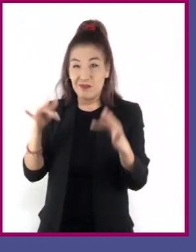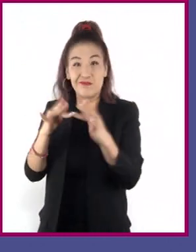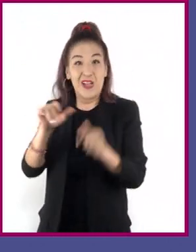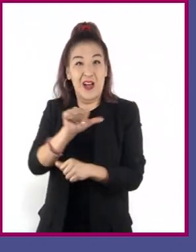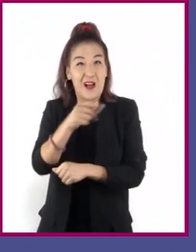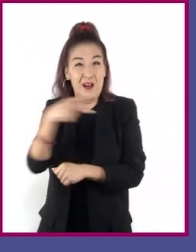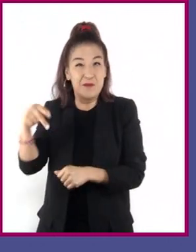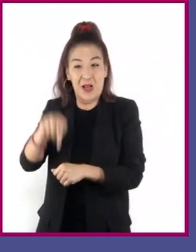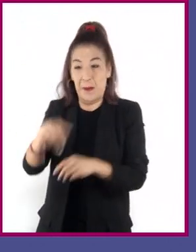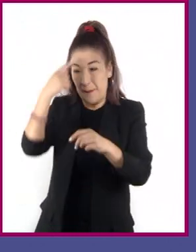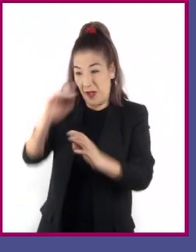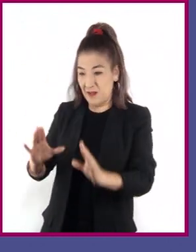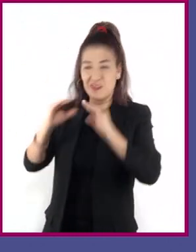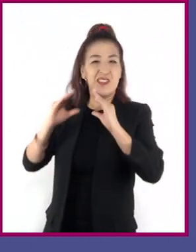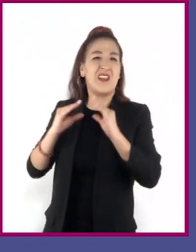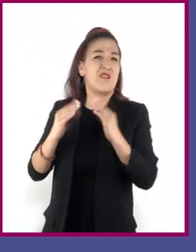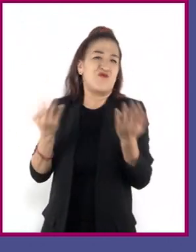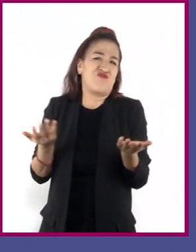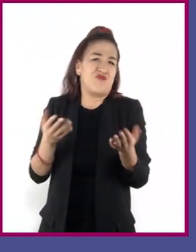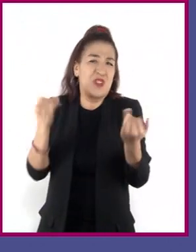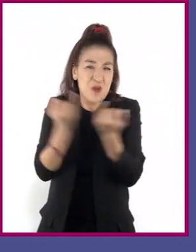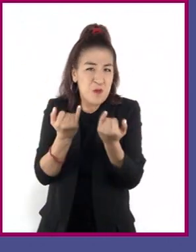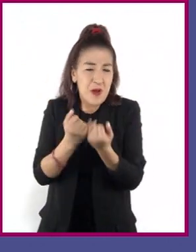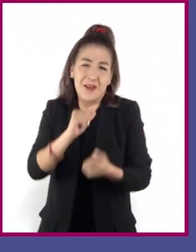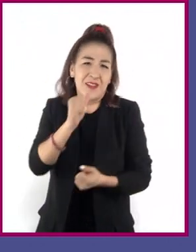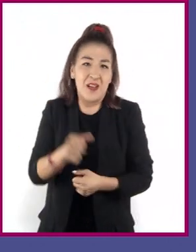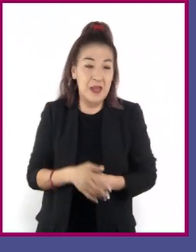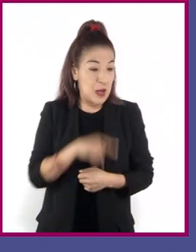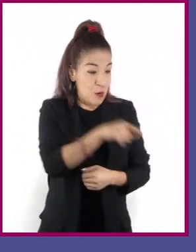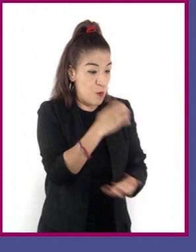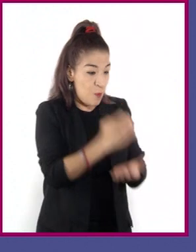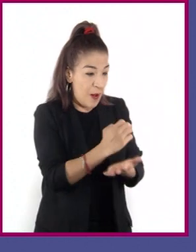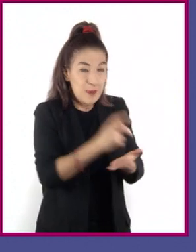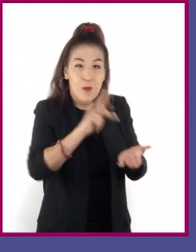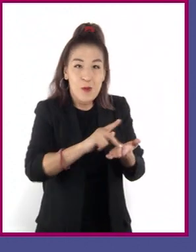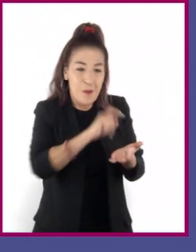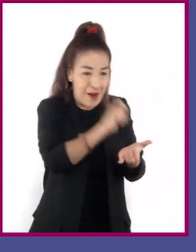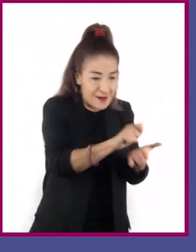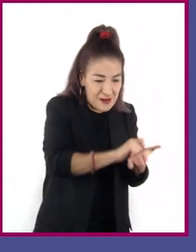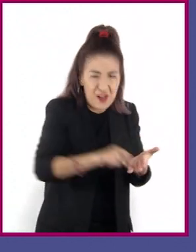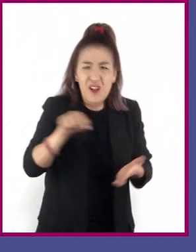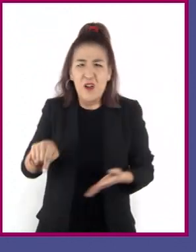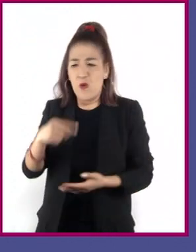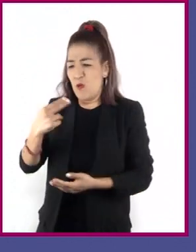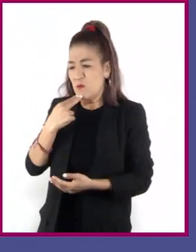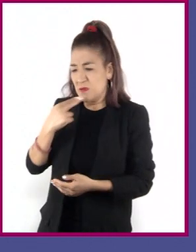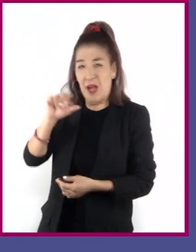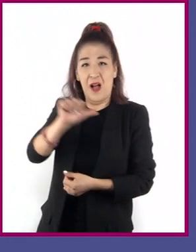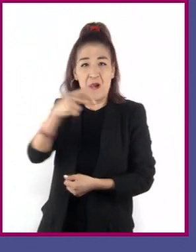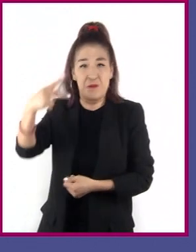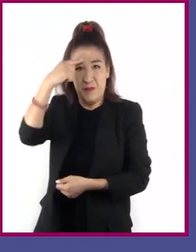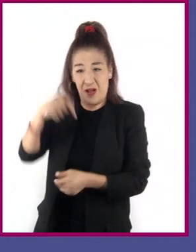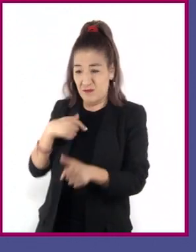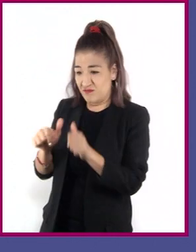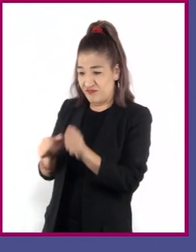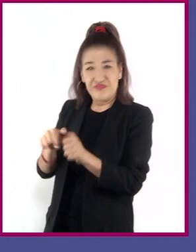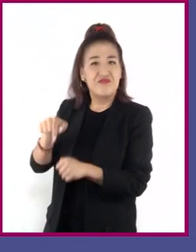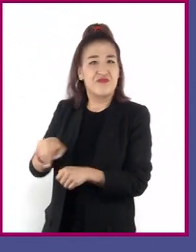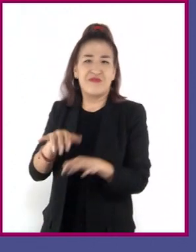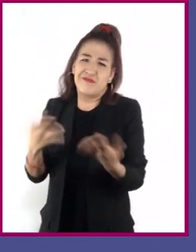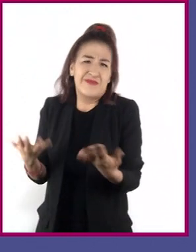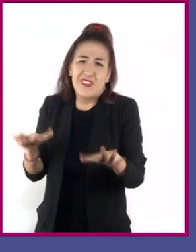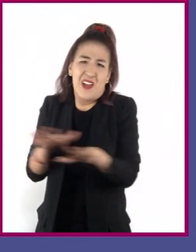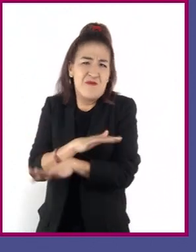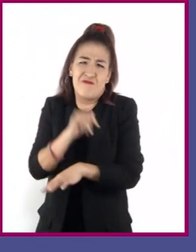que me enseñe no cambiaré un cuaderno y una pluma para alguna aplicación para realizar los trabajos no